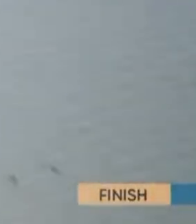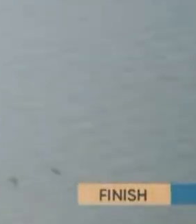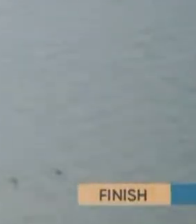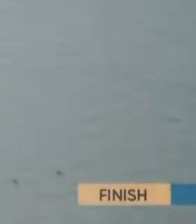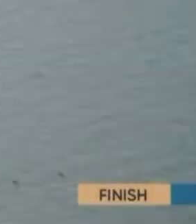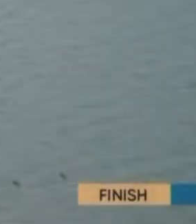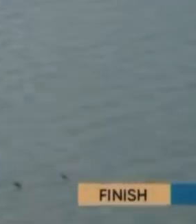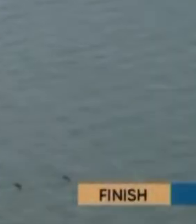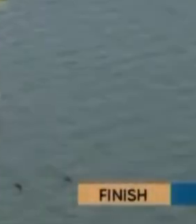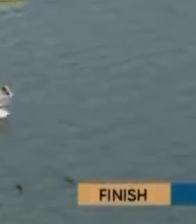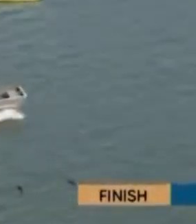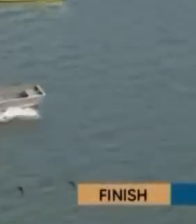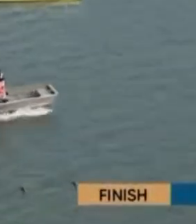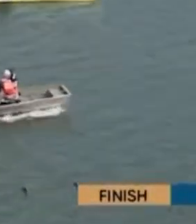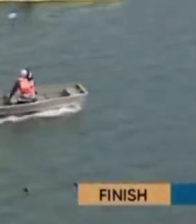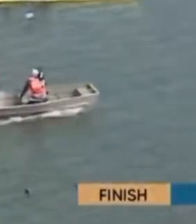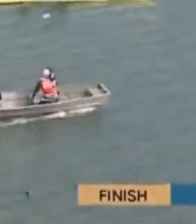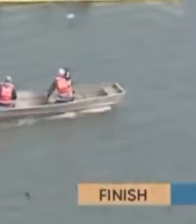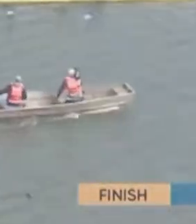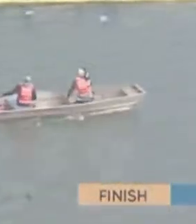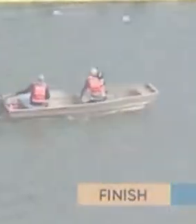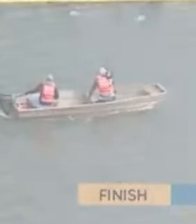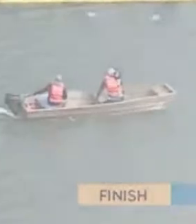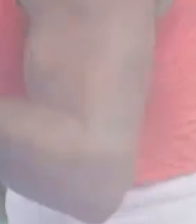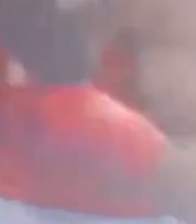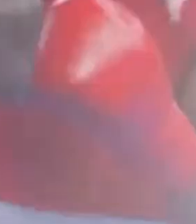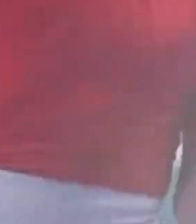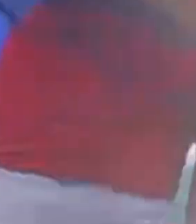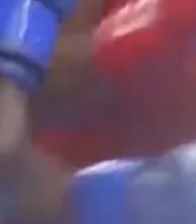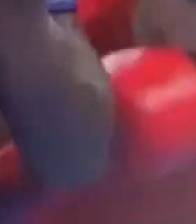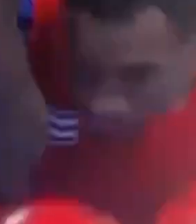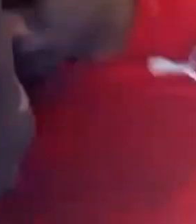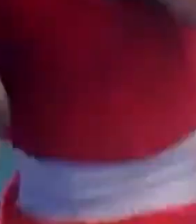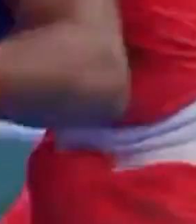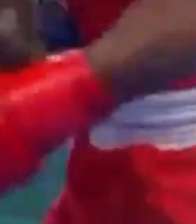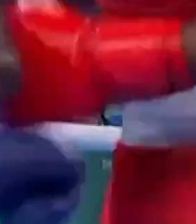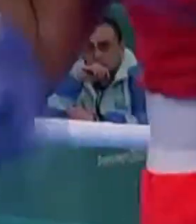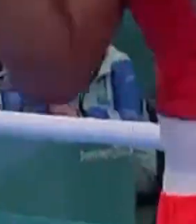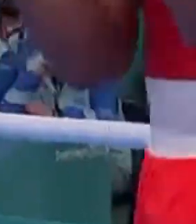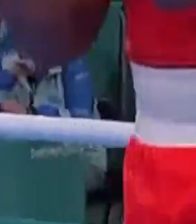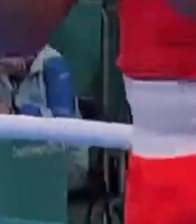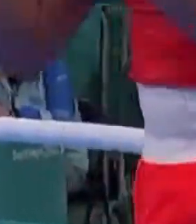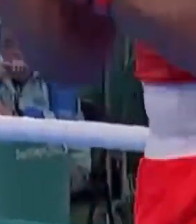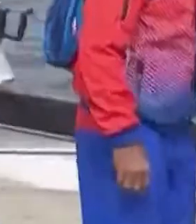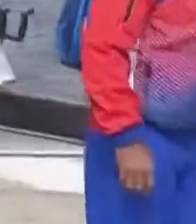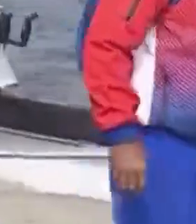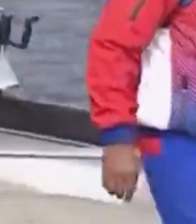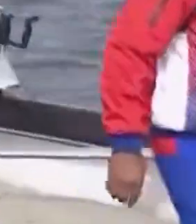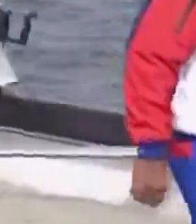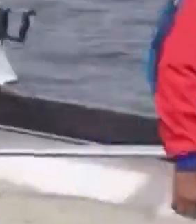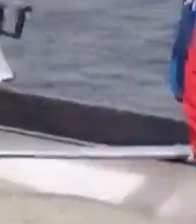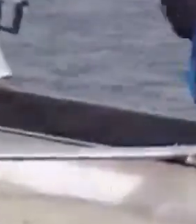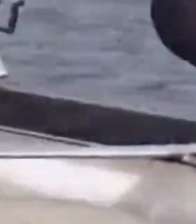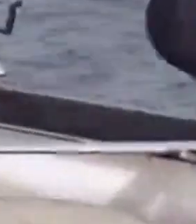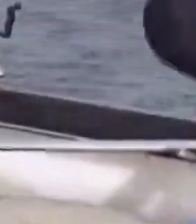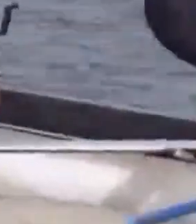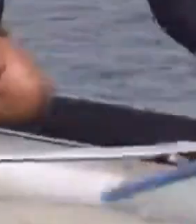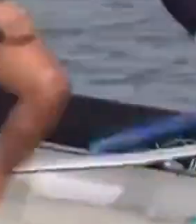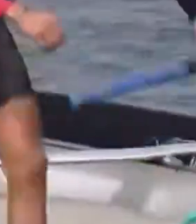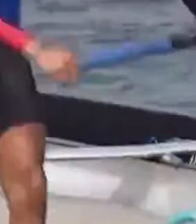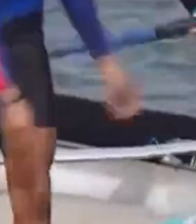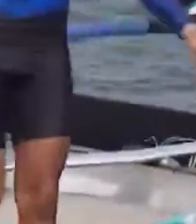entrar Cuba. Medalla de oro. Donde el sol pasa las horas enamorando a la